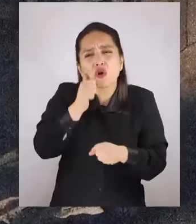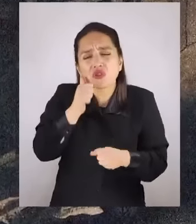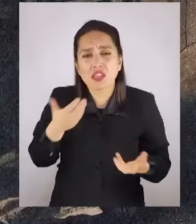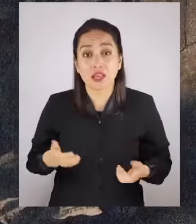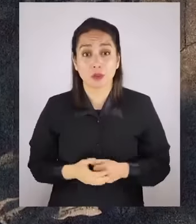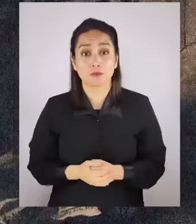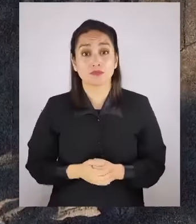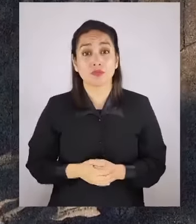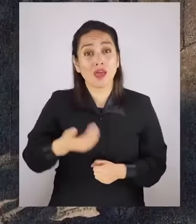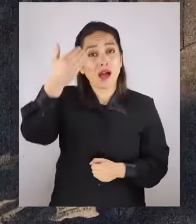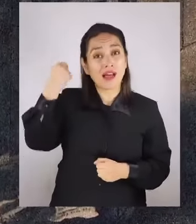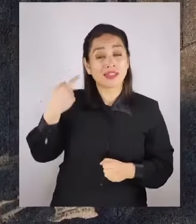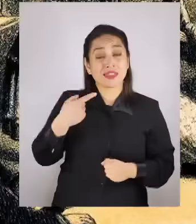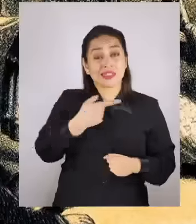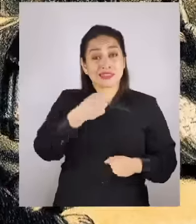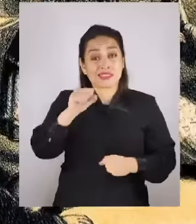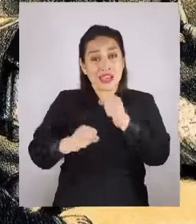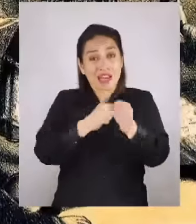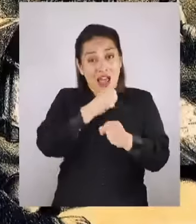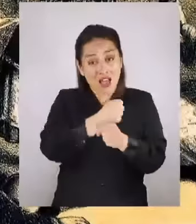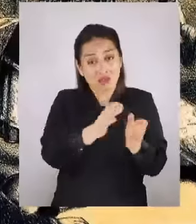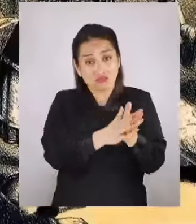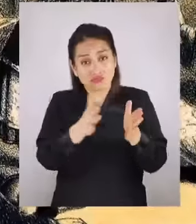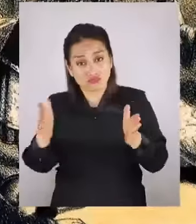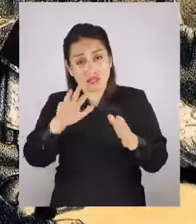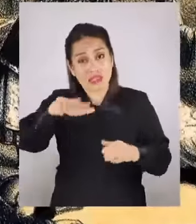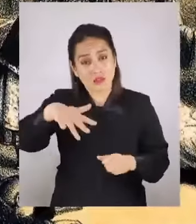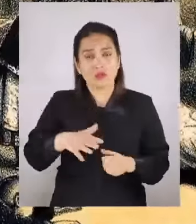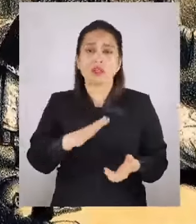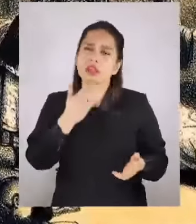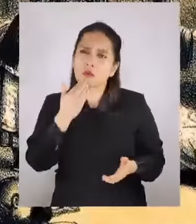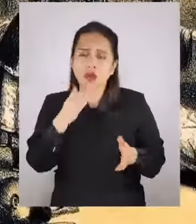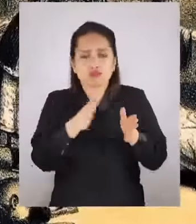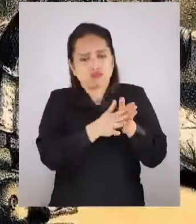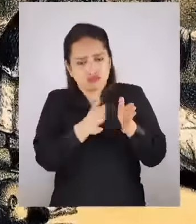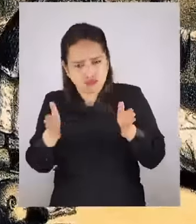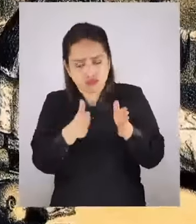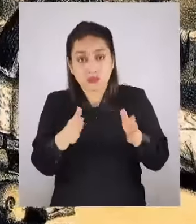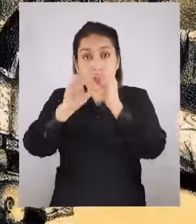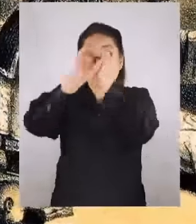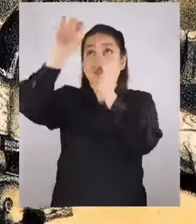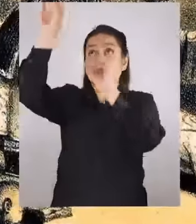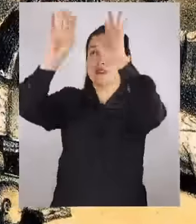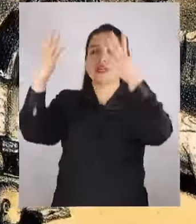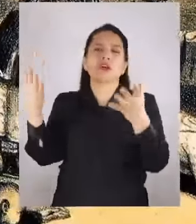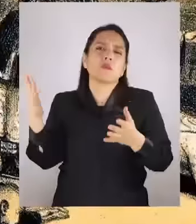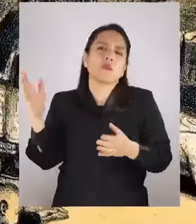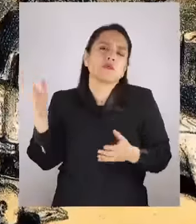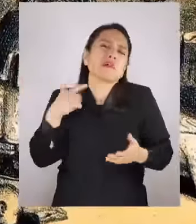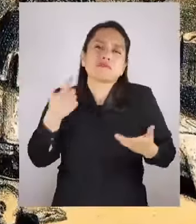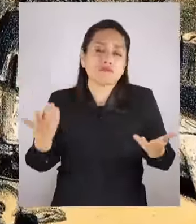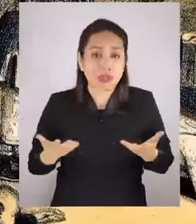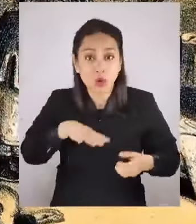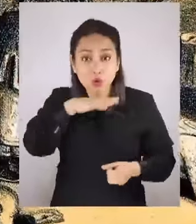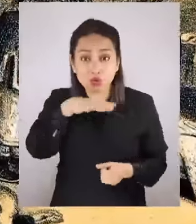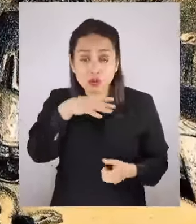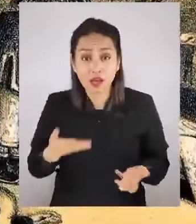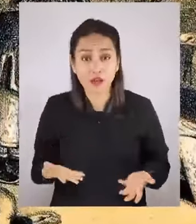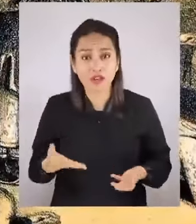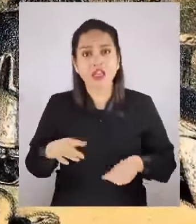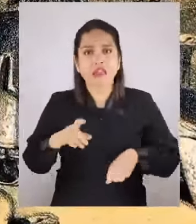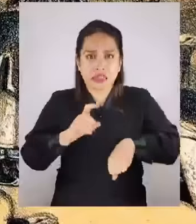Antes del siglo XIX, y durante también gran parte del siglo XIX, la astronomía era astronomía básicamente